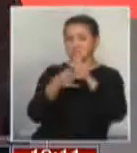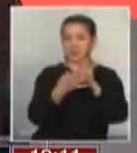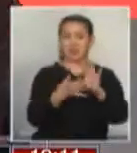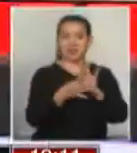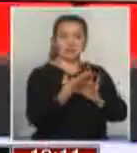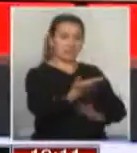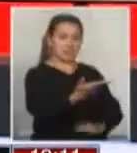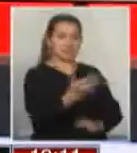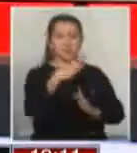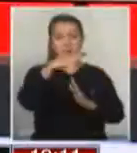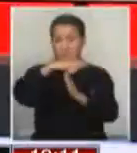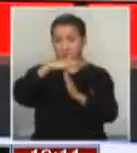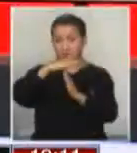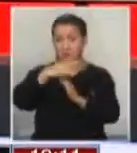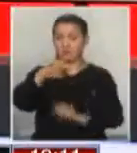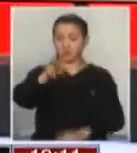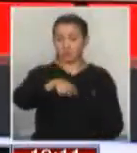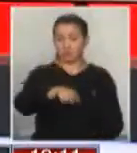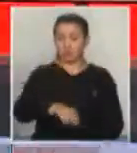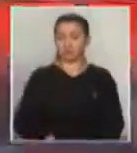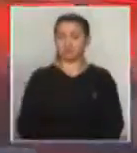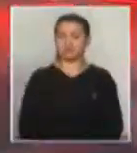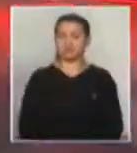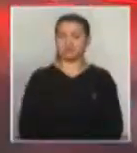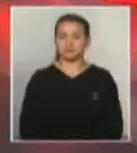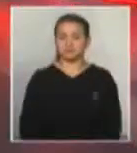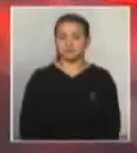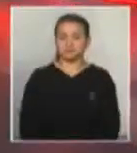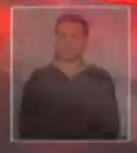nos vamos a la pausa el corte ya volvemos